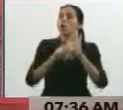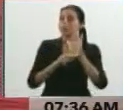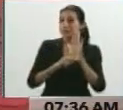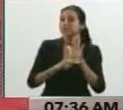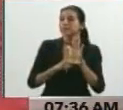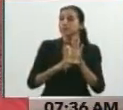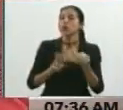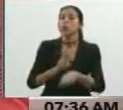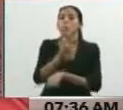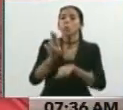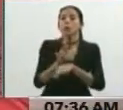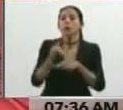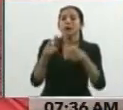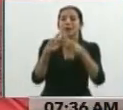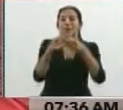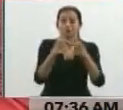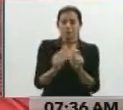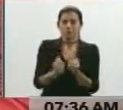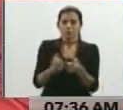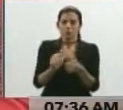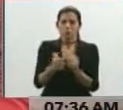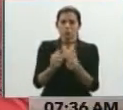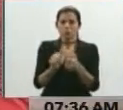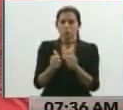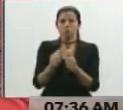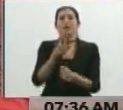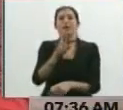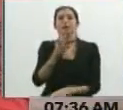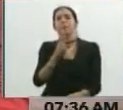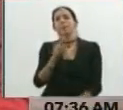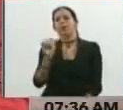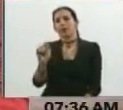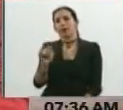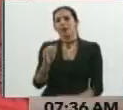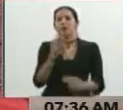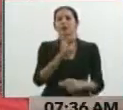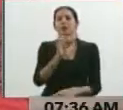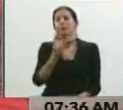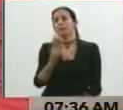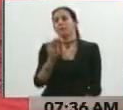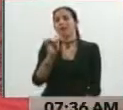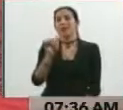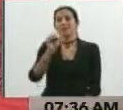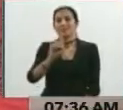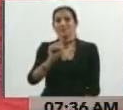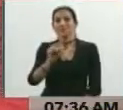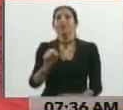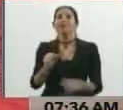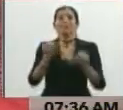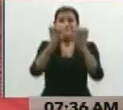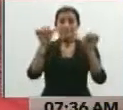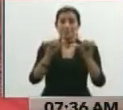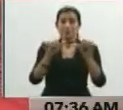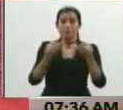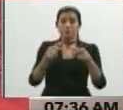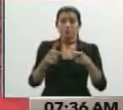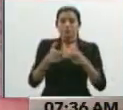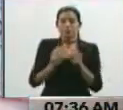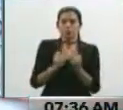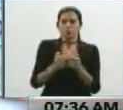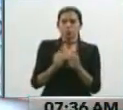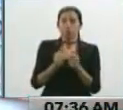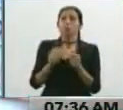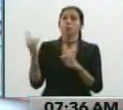tripuladas a distancia lo que llaman los erp o los fps que son los sistemas de aeronaves tripuladas a distancia